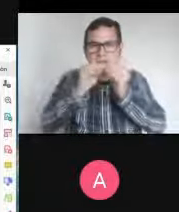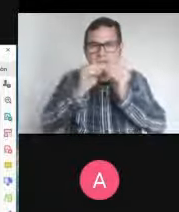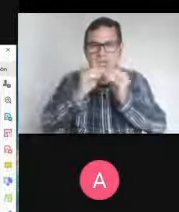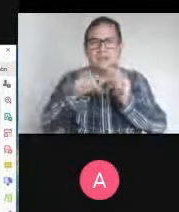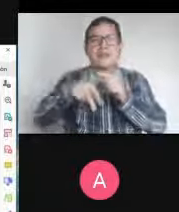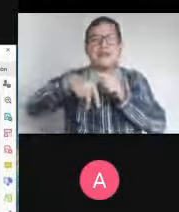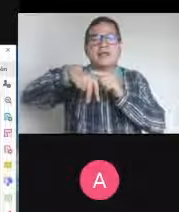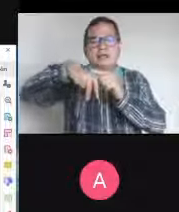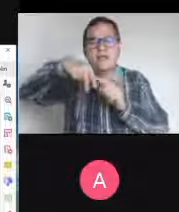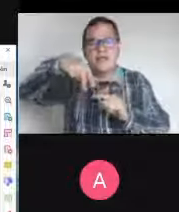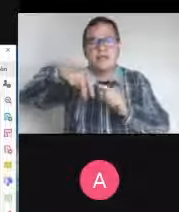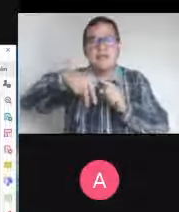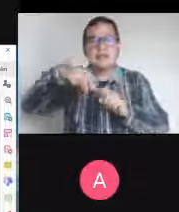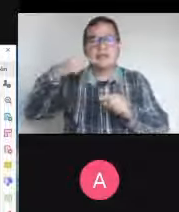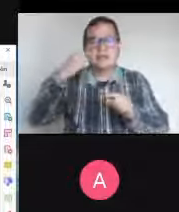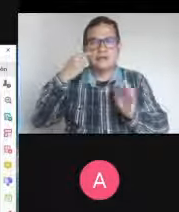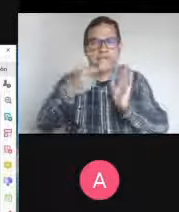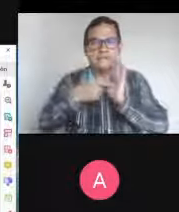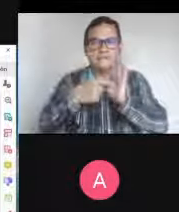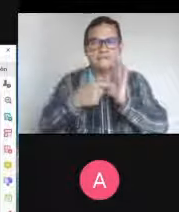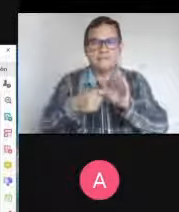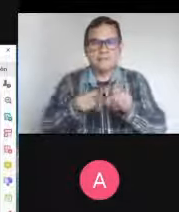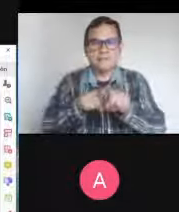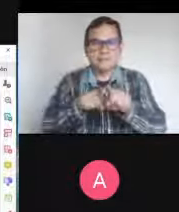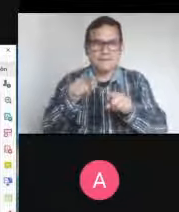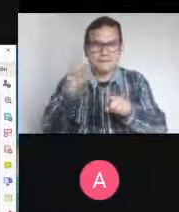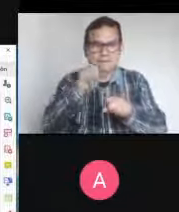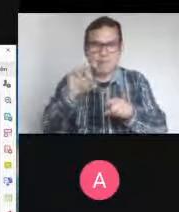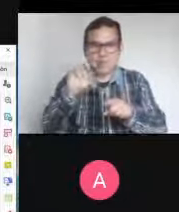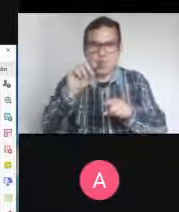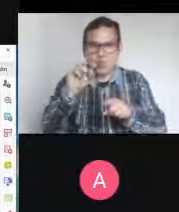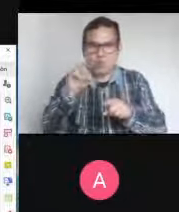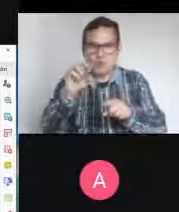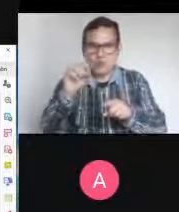Entonces, por favor, me confirma si estamos viendo el cursor.